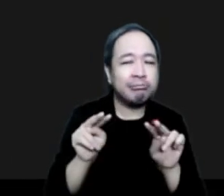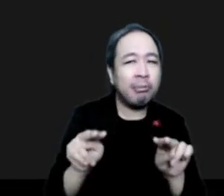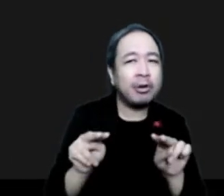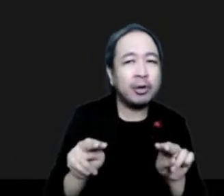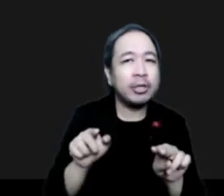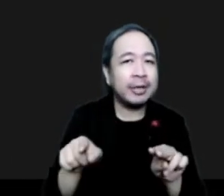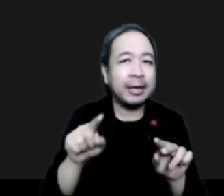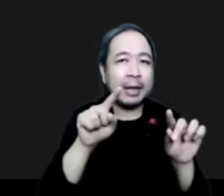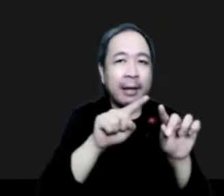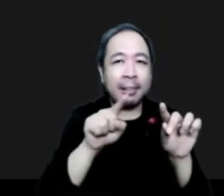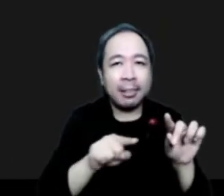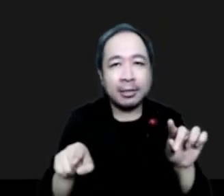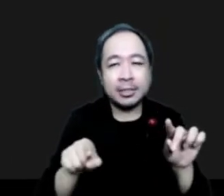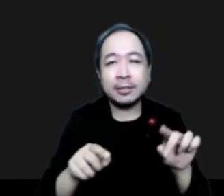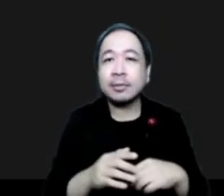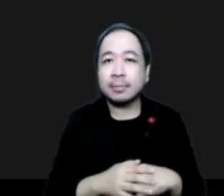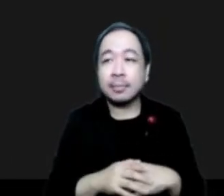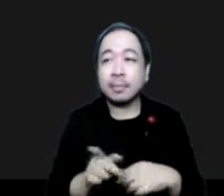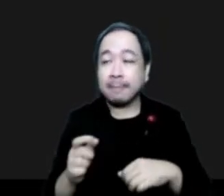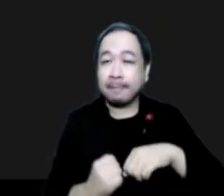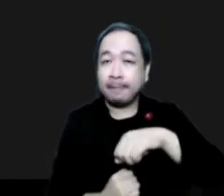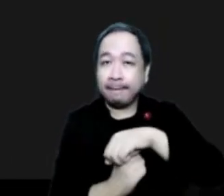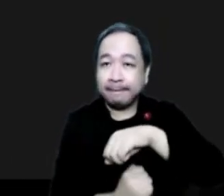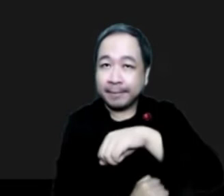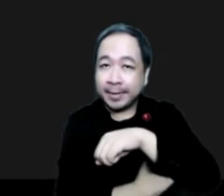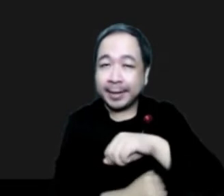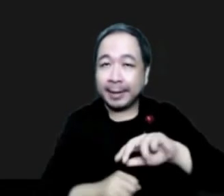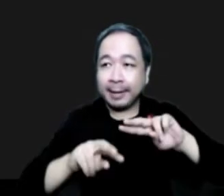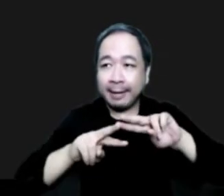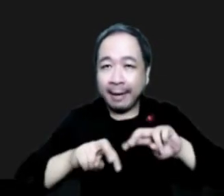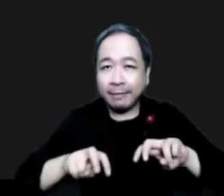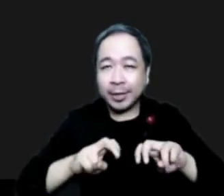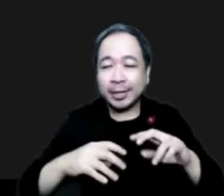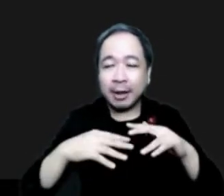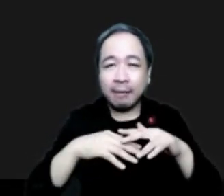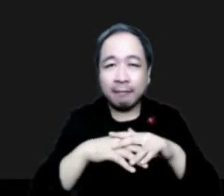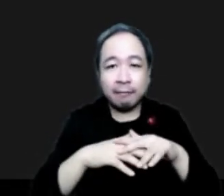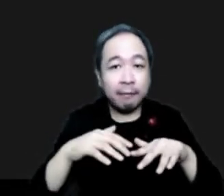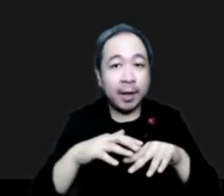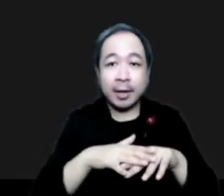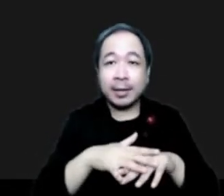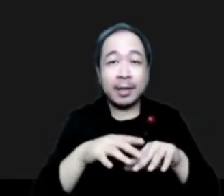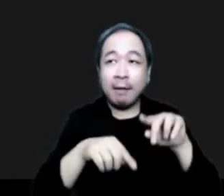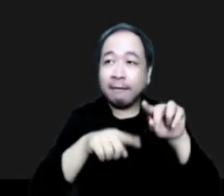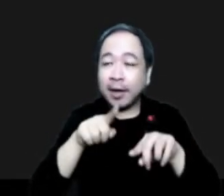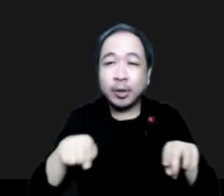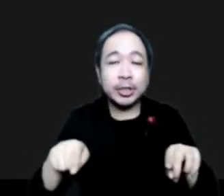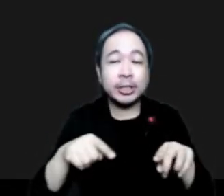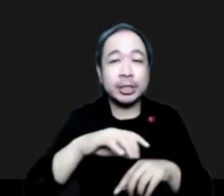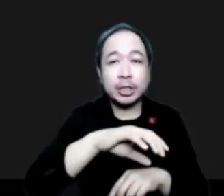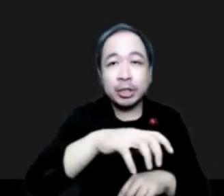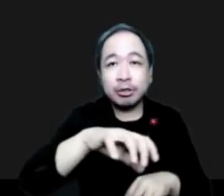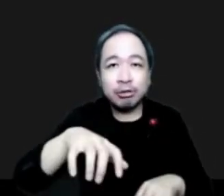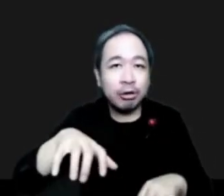cada uno de los países o de los sensores existentes en cada uno de los países y cómo, qué se